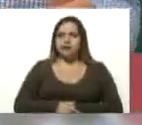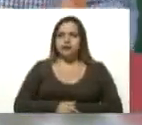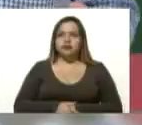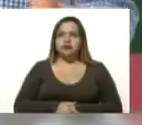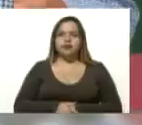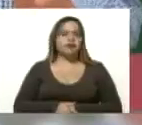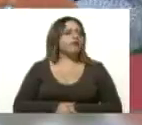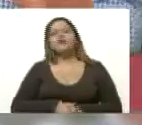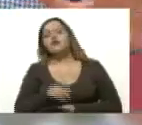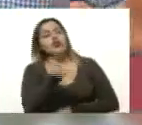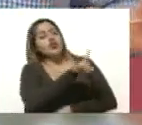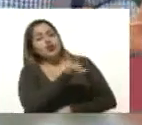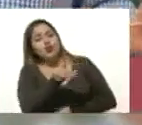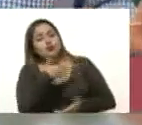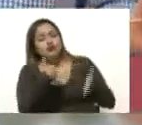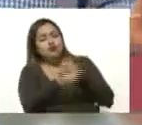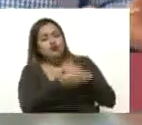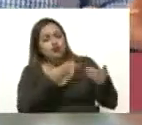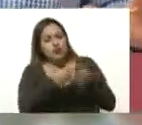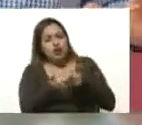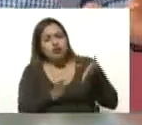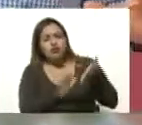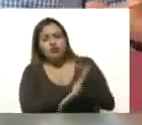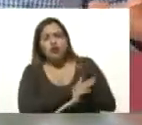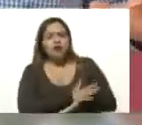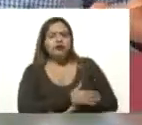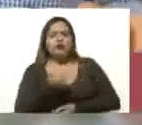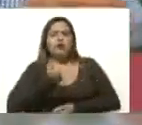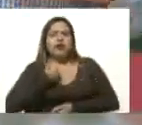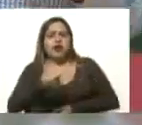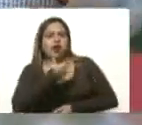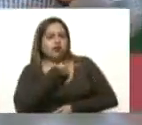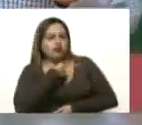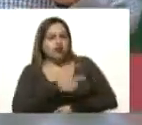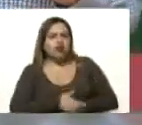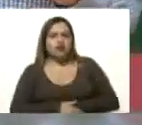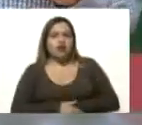No, no. Esto es independientemente de sus preferencias electorales.